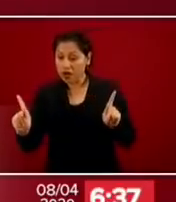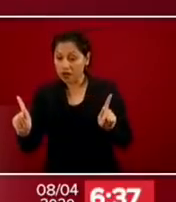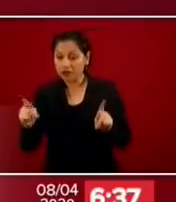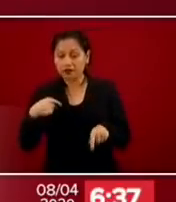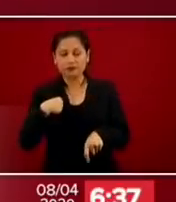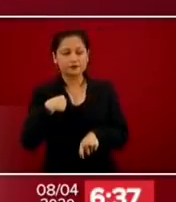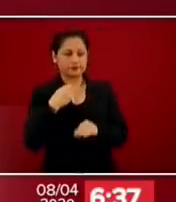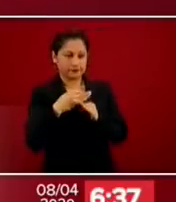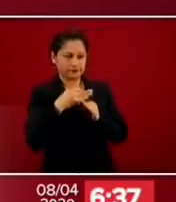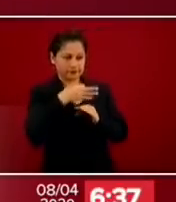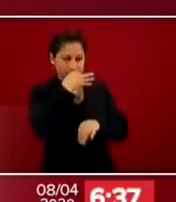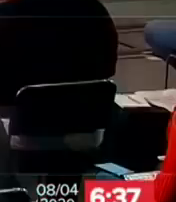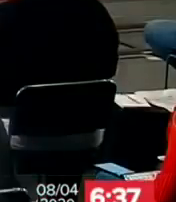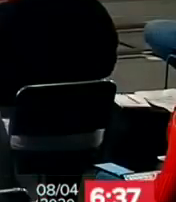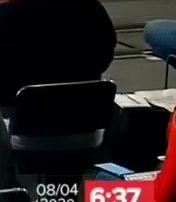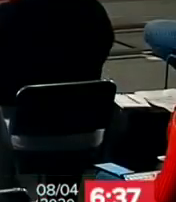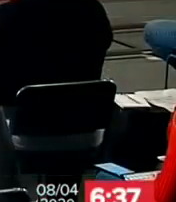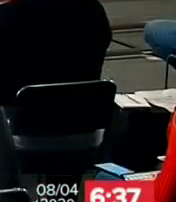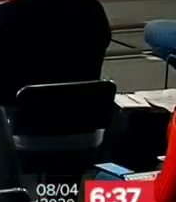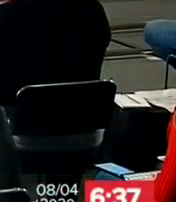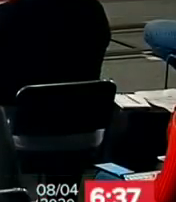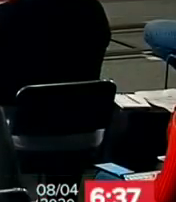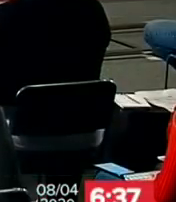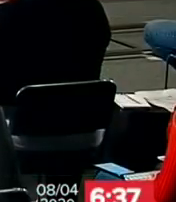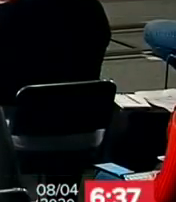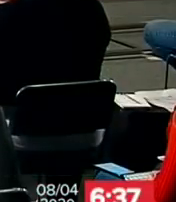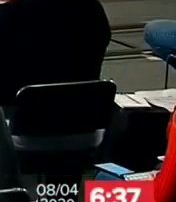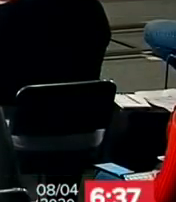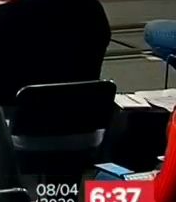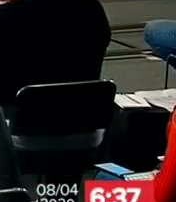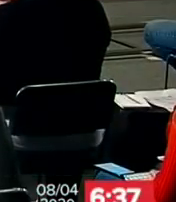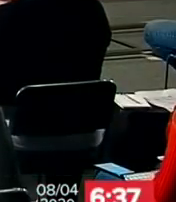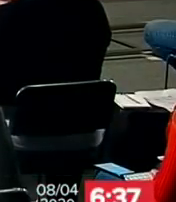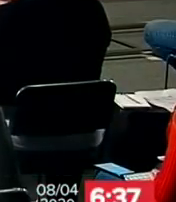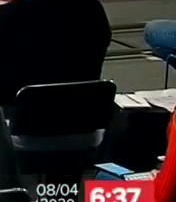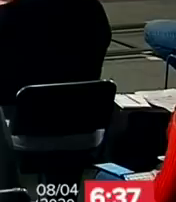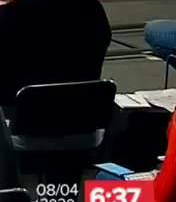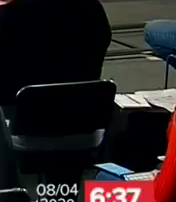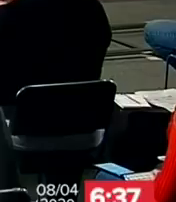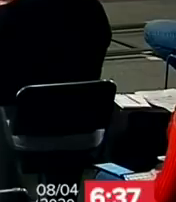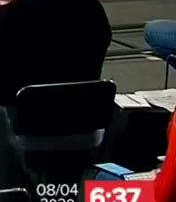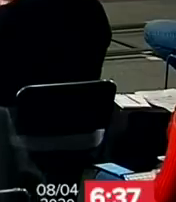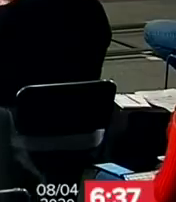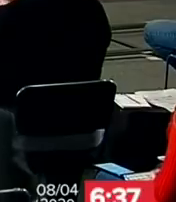a que no lo hagan, hago ese llamado.